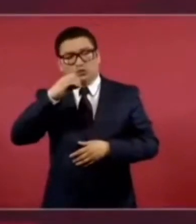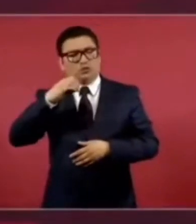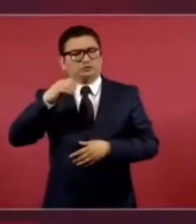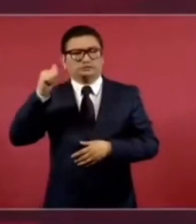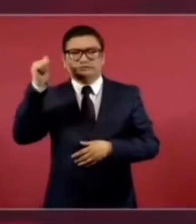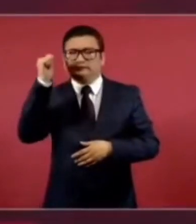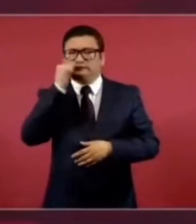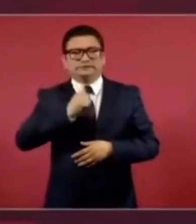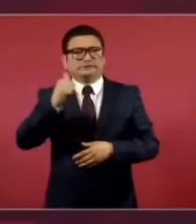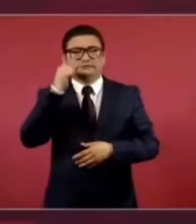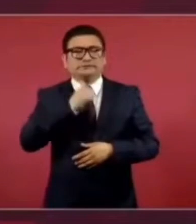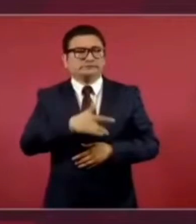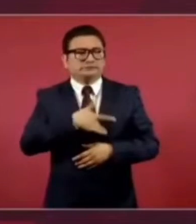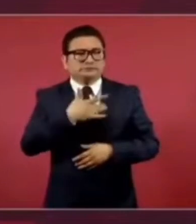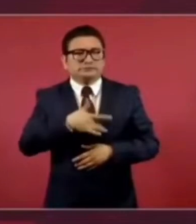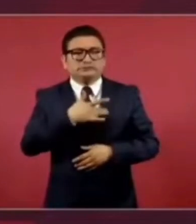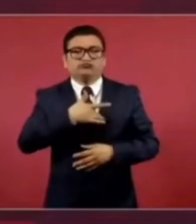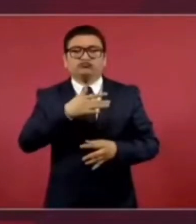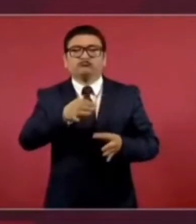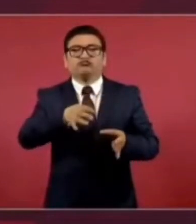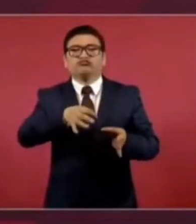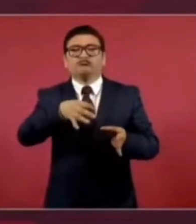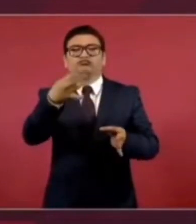y un instinto certero.